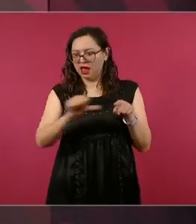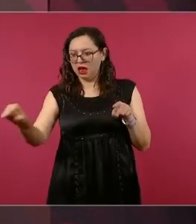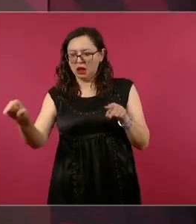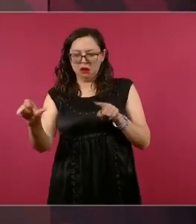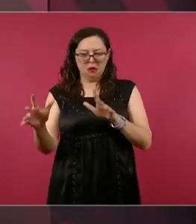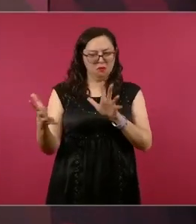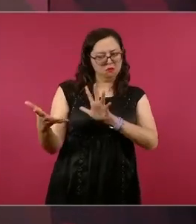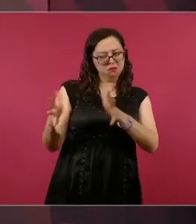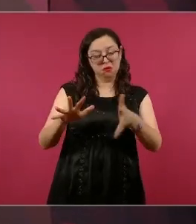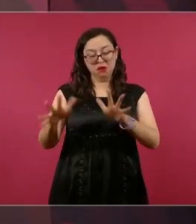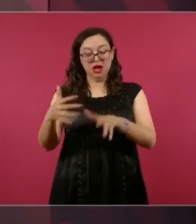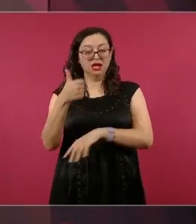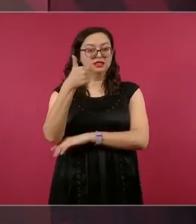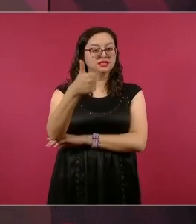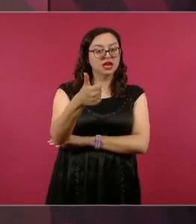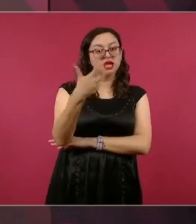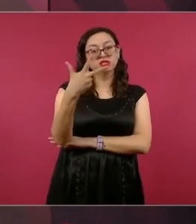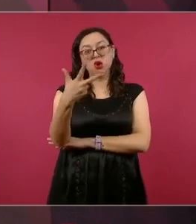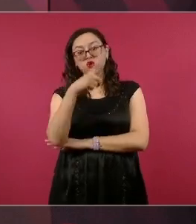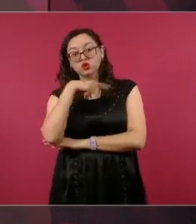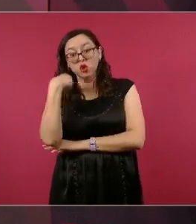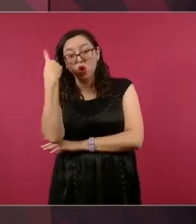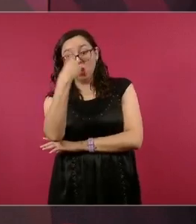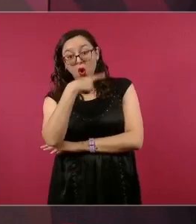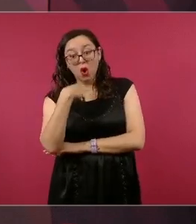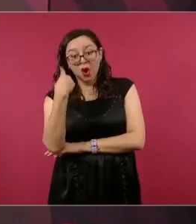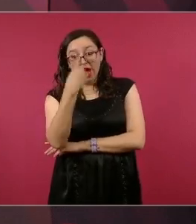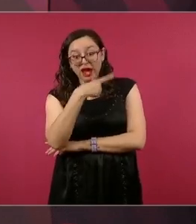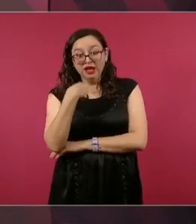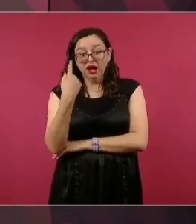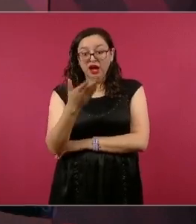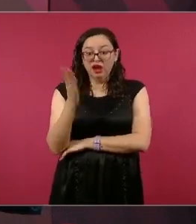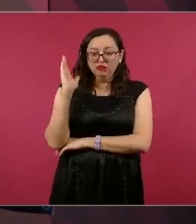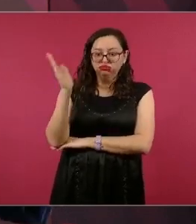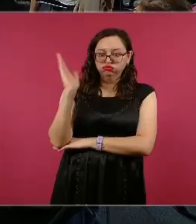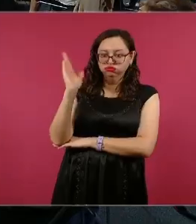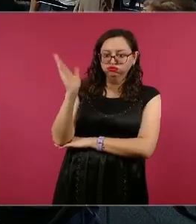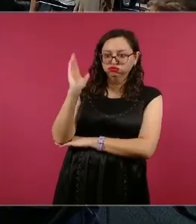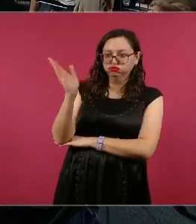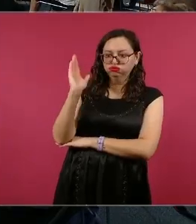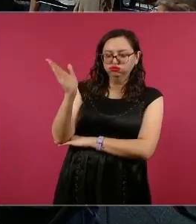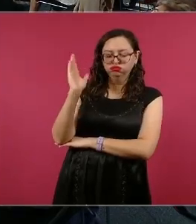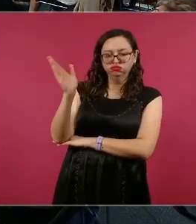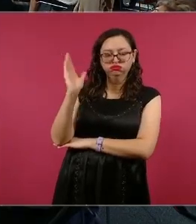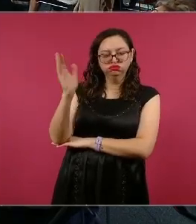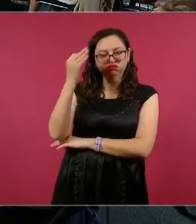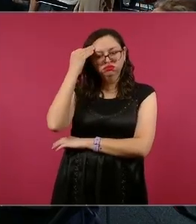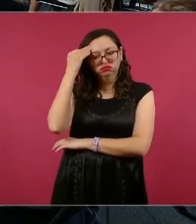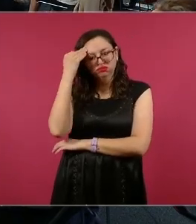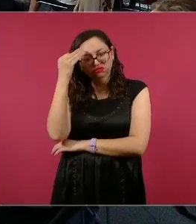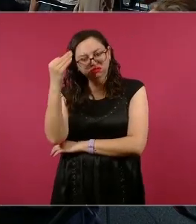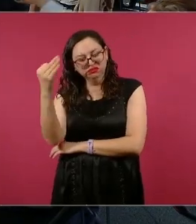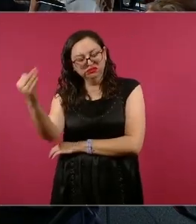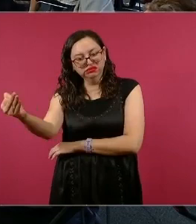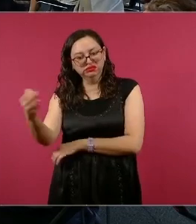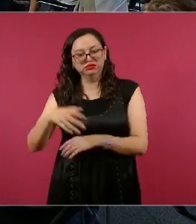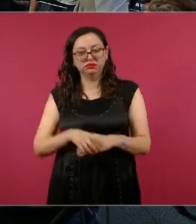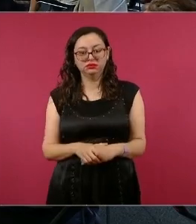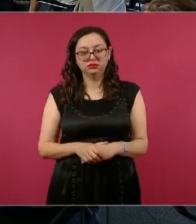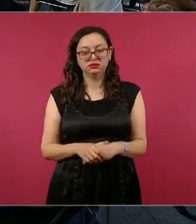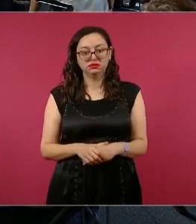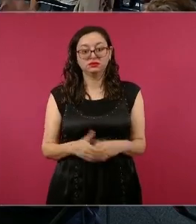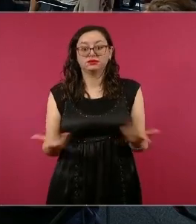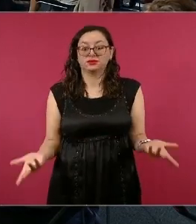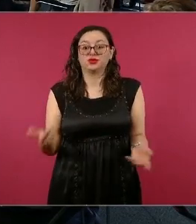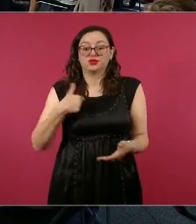6-8 horas. De 6 a 8 horas. Bueno, es que yo viví todo eso, porque yo recorrí